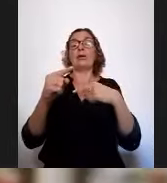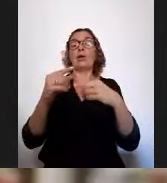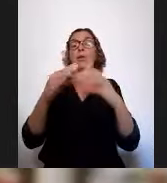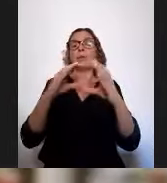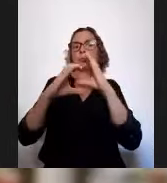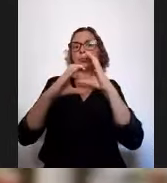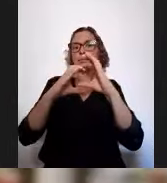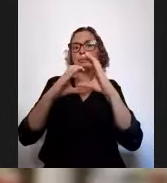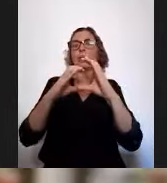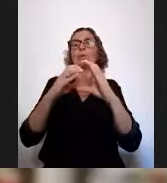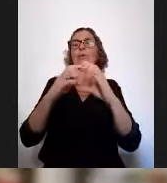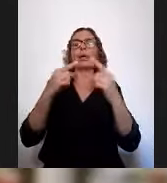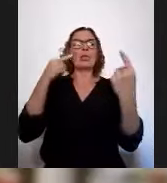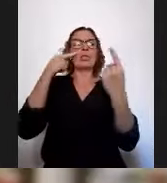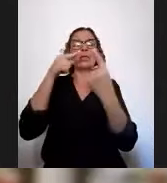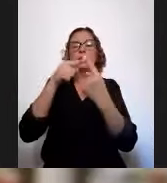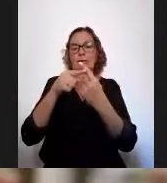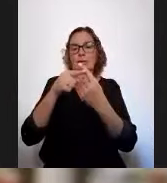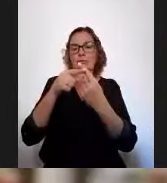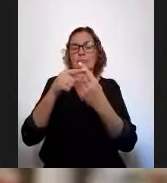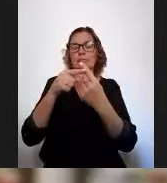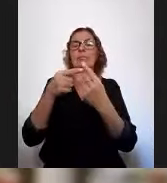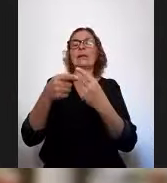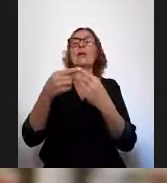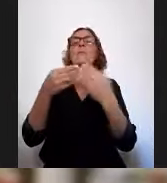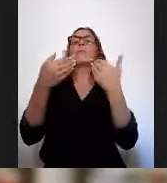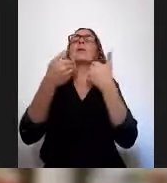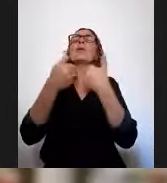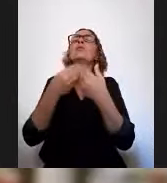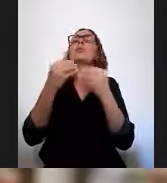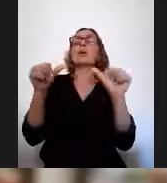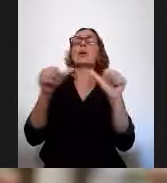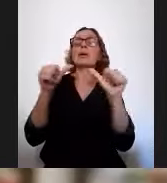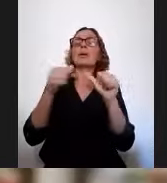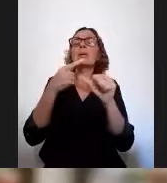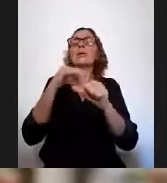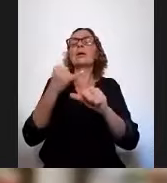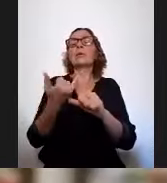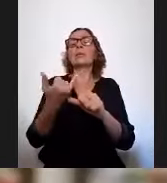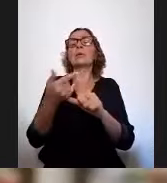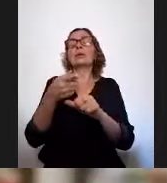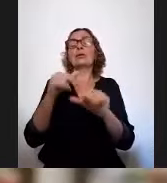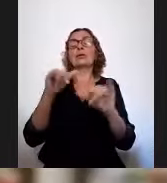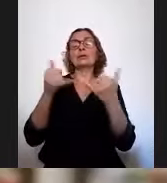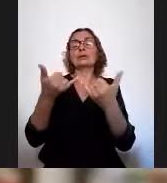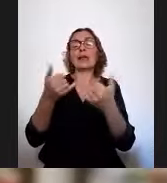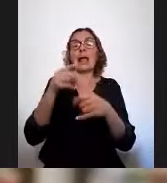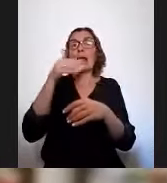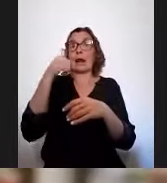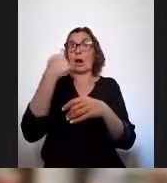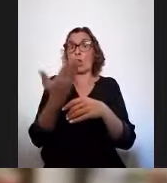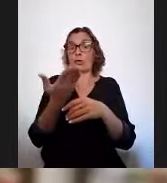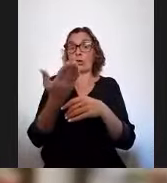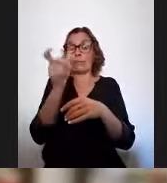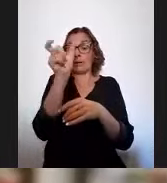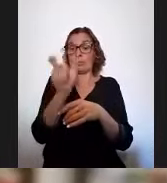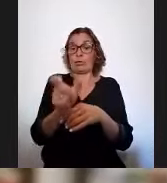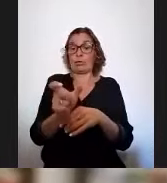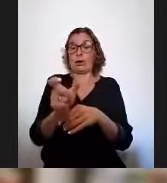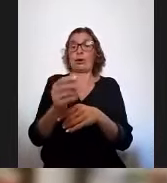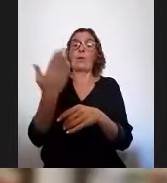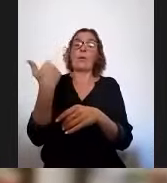directa. ¿Qué preguntas les podemos hacer? Es decir, esto ya es a ellos, no como en el punto anterior,